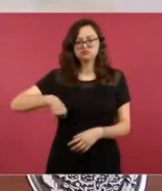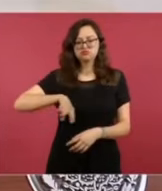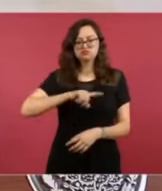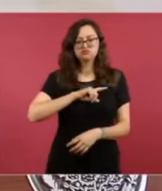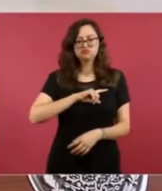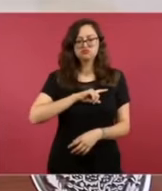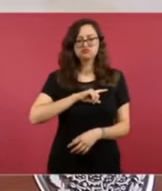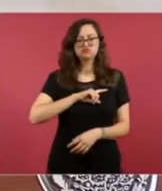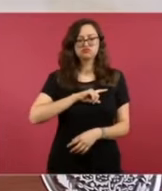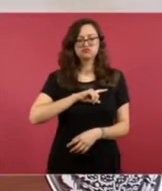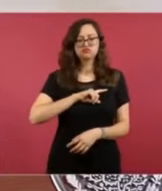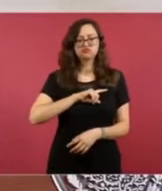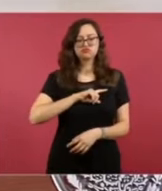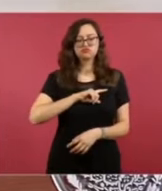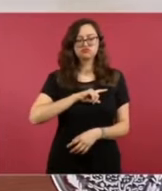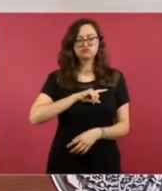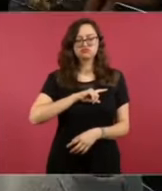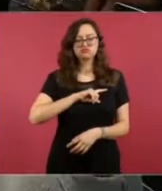a